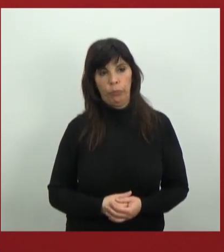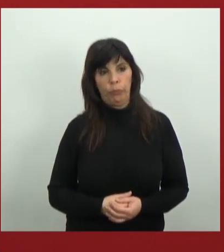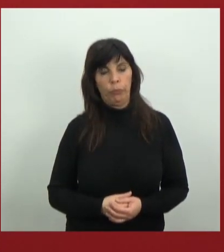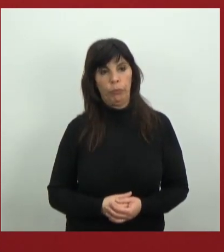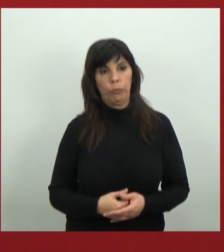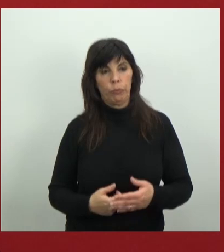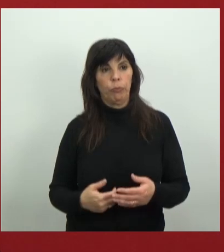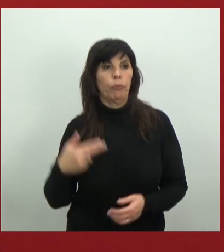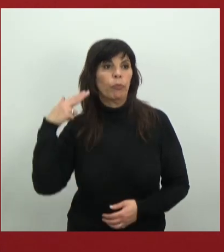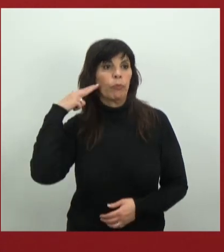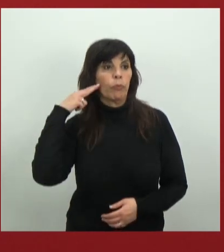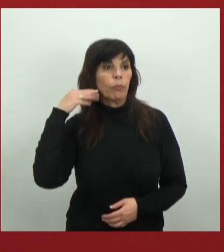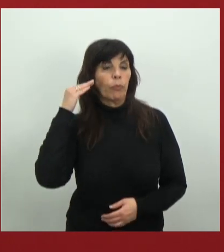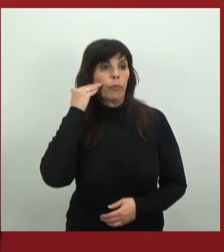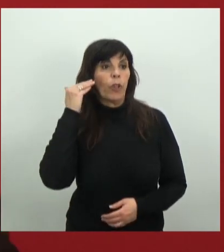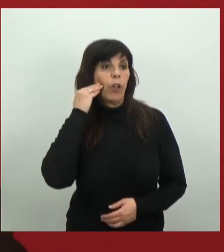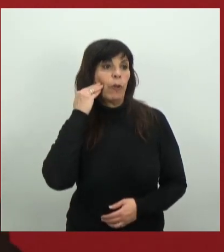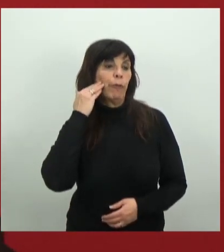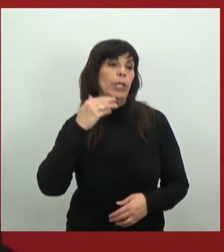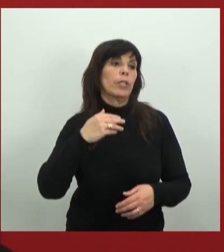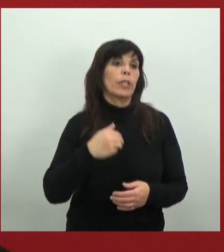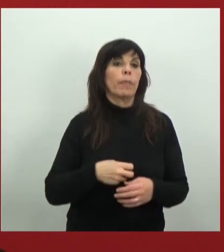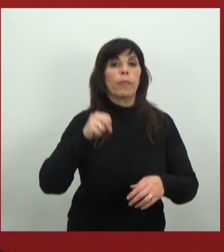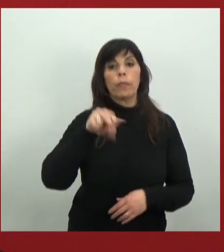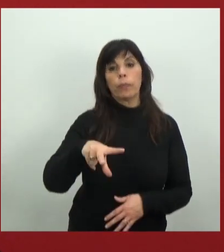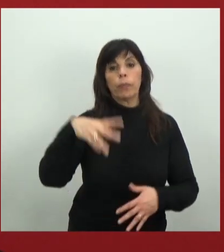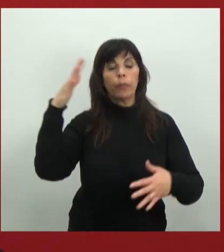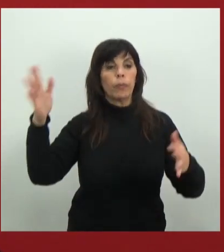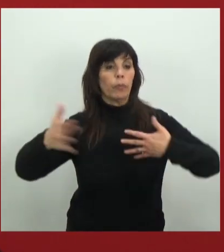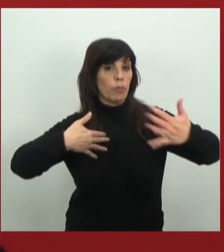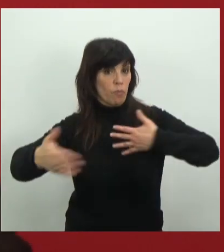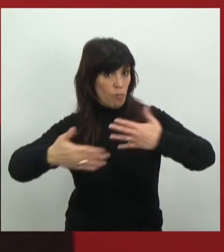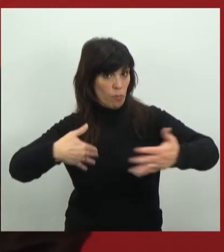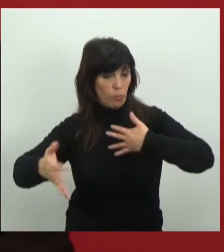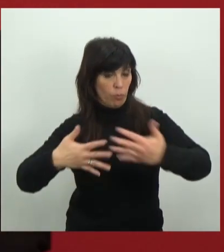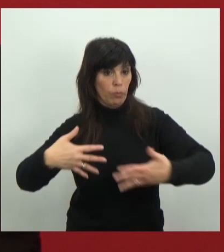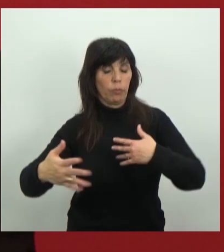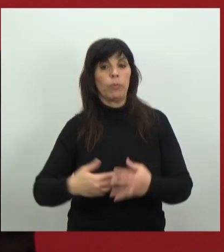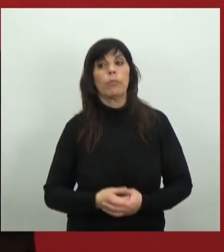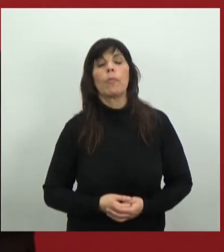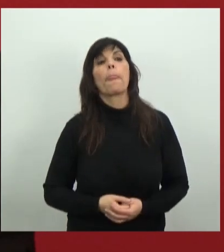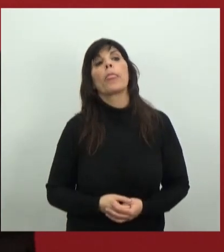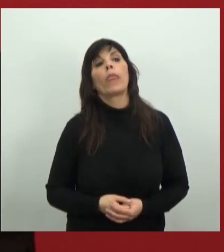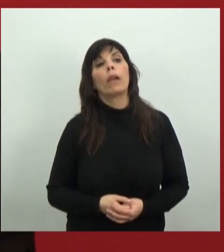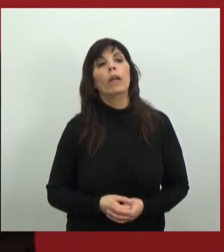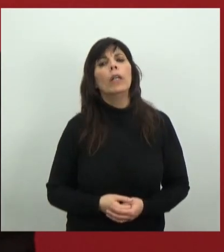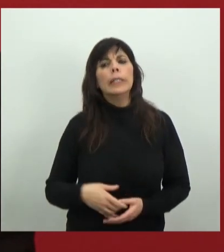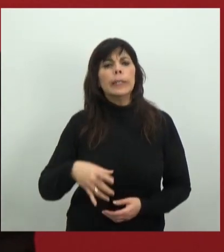día 12 de marzo. ¿Y cómo orar por un